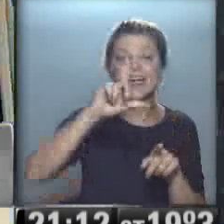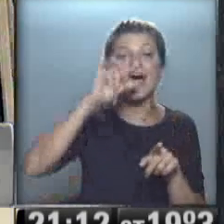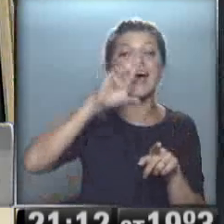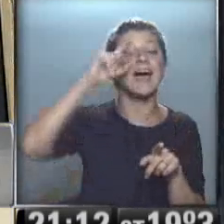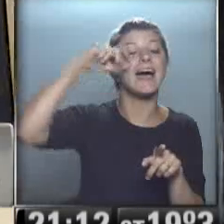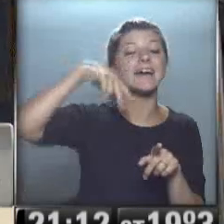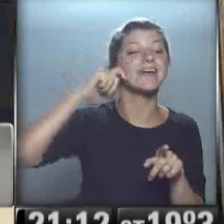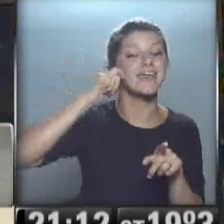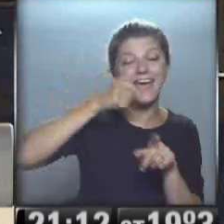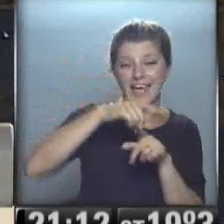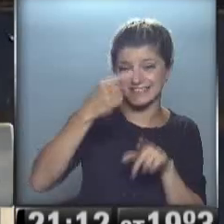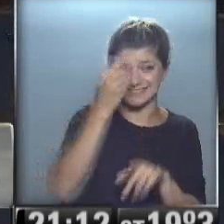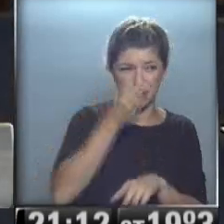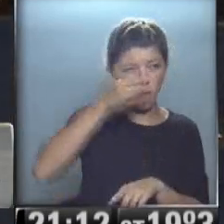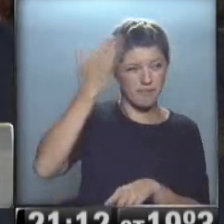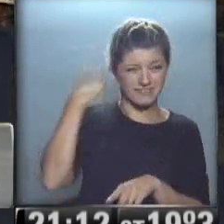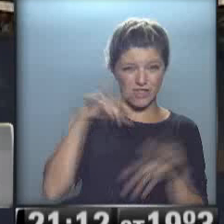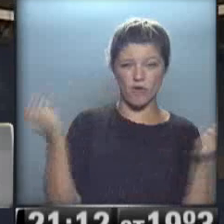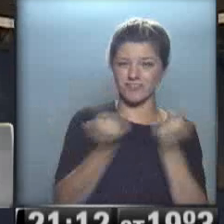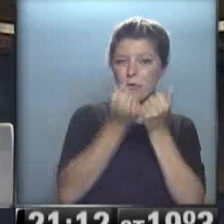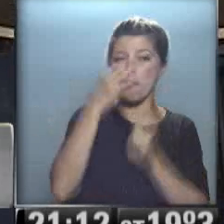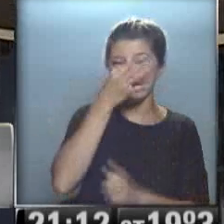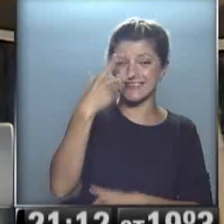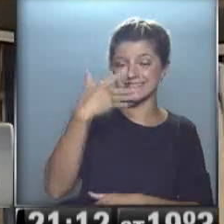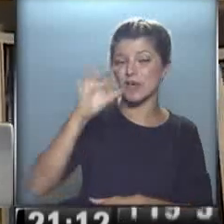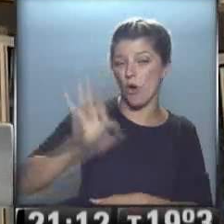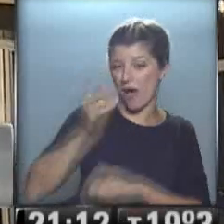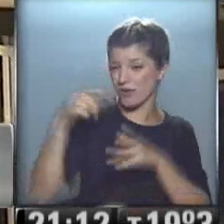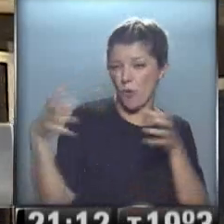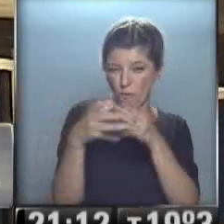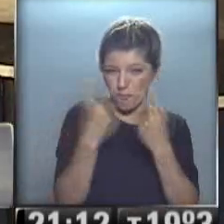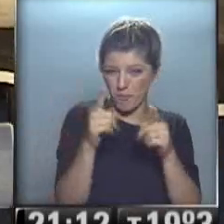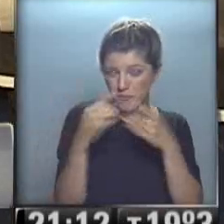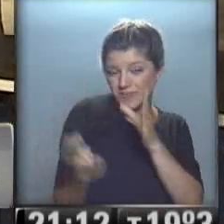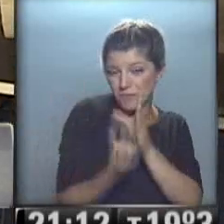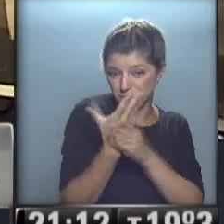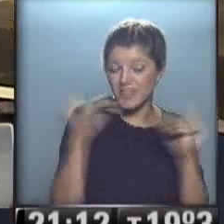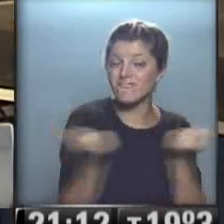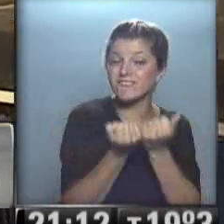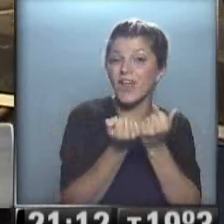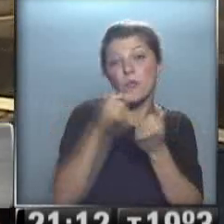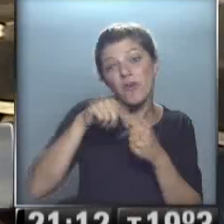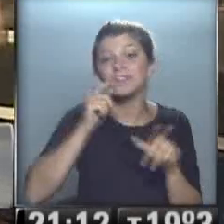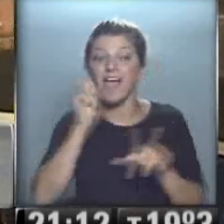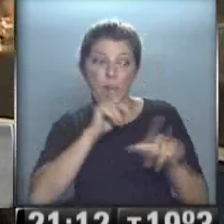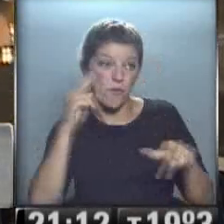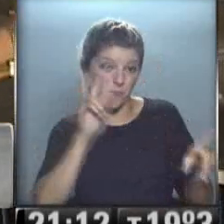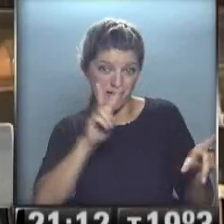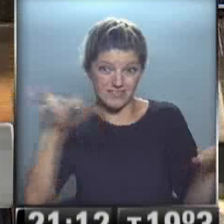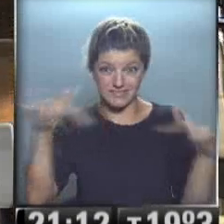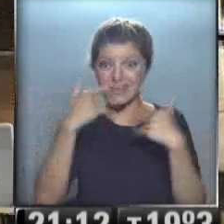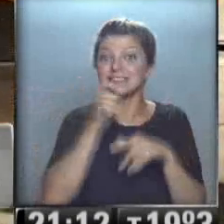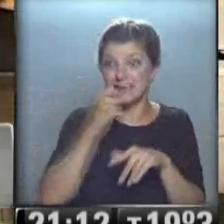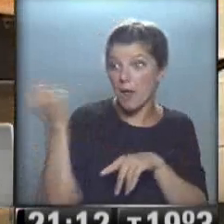Navarro, sus 25 años y que hoy se acerca a esta plaza. Así que los que están en casa y tienen ganas de verlos en vivo, bueno, lo pueden hacer, se apuran un